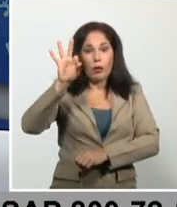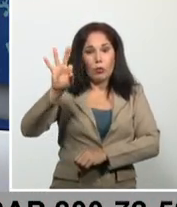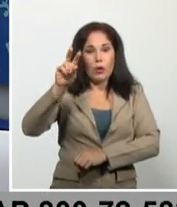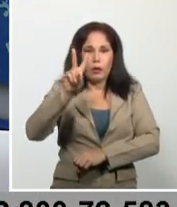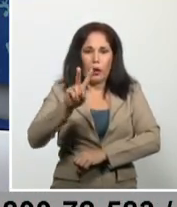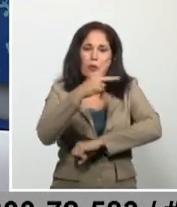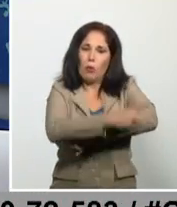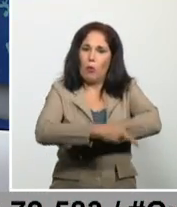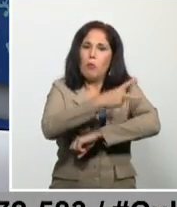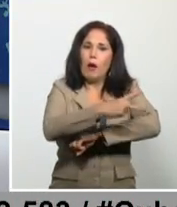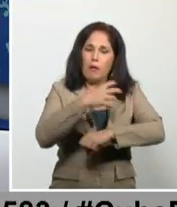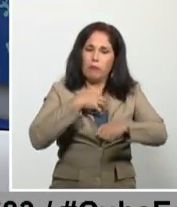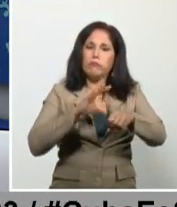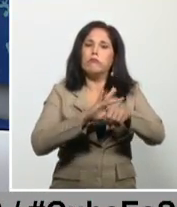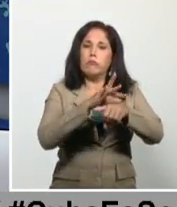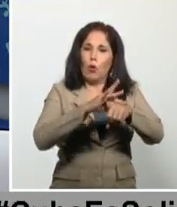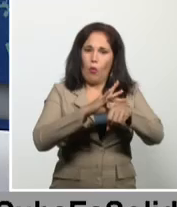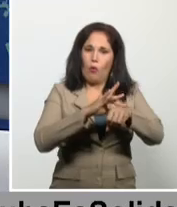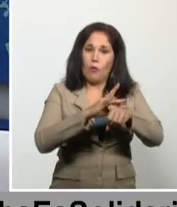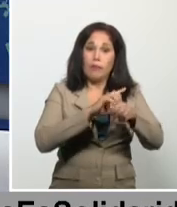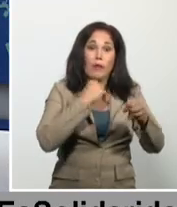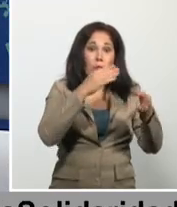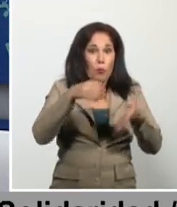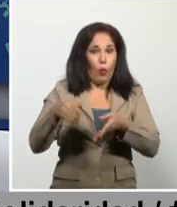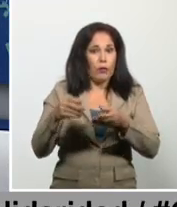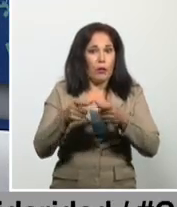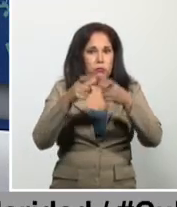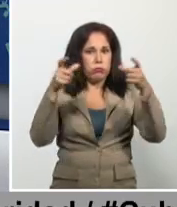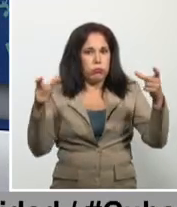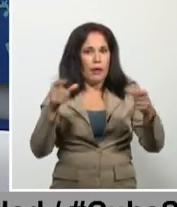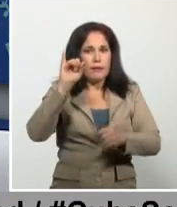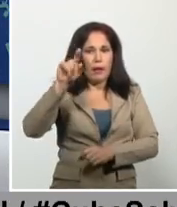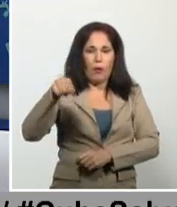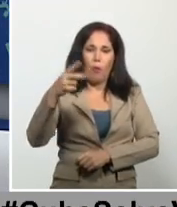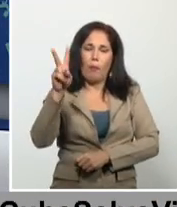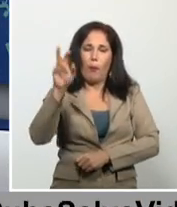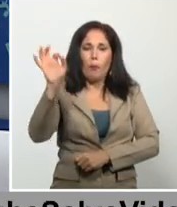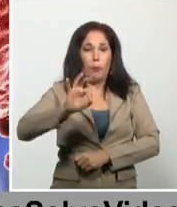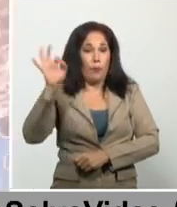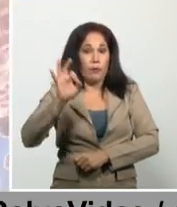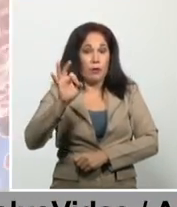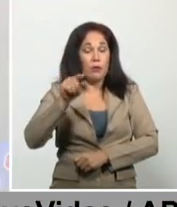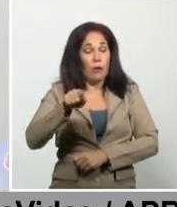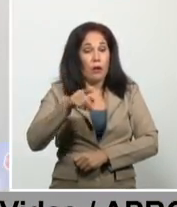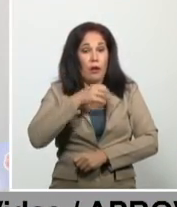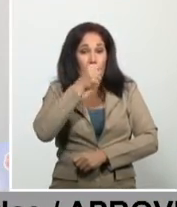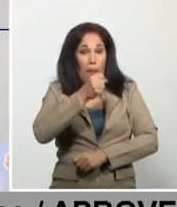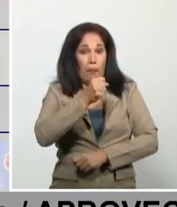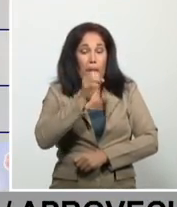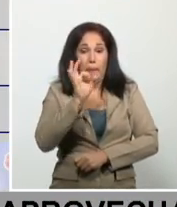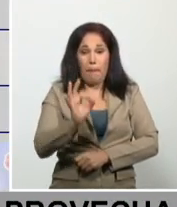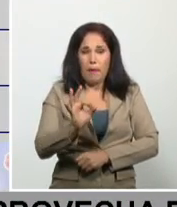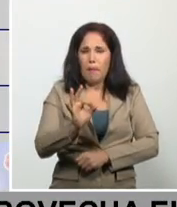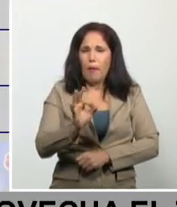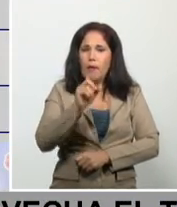182 países, con una letalidad alta, ya 6,2%, y se reporta transmisión